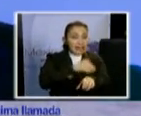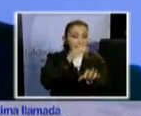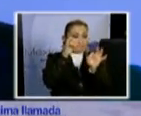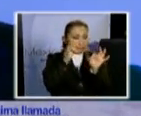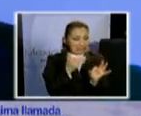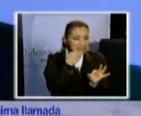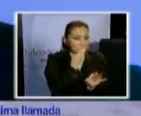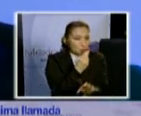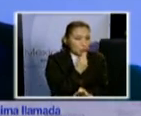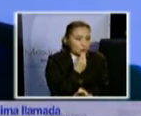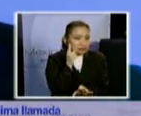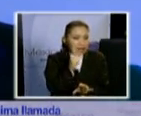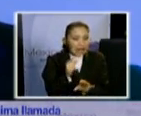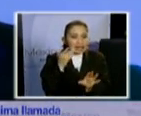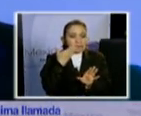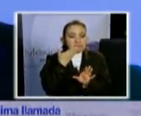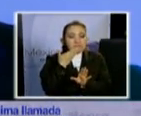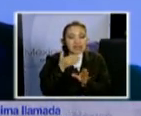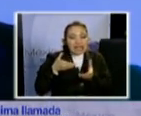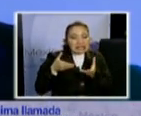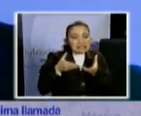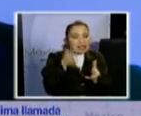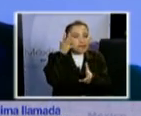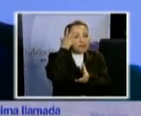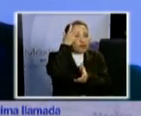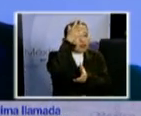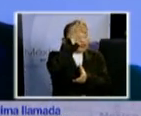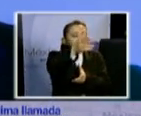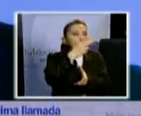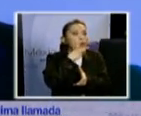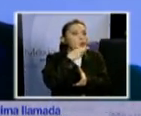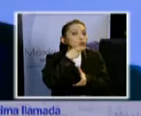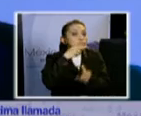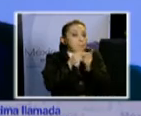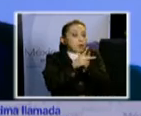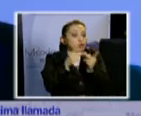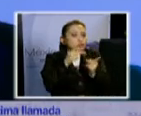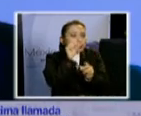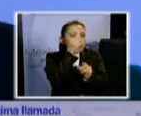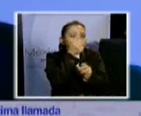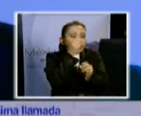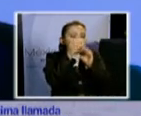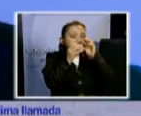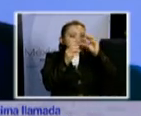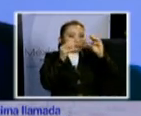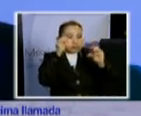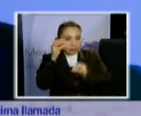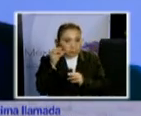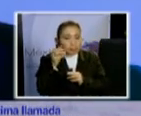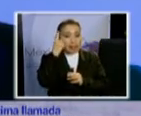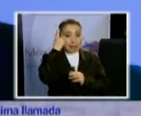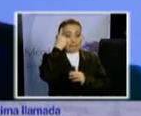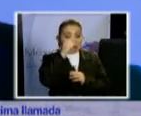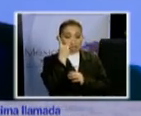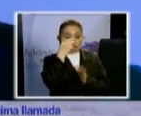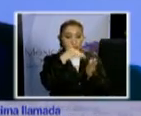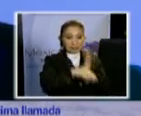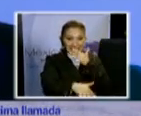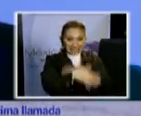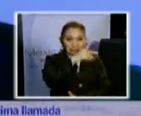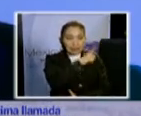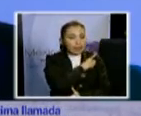más eficiente y caminemos hacia un consumo y producción de bajo carbono. Para el